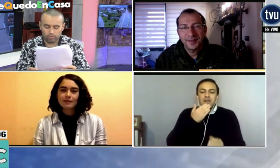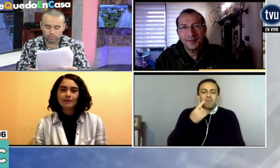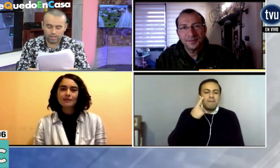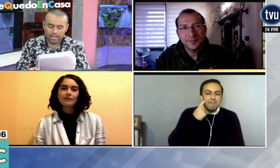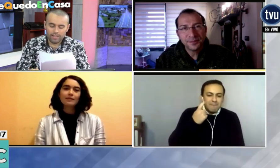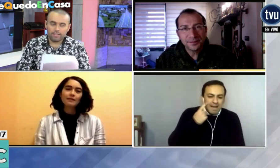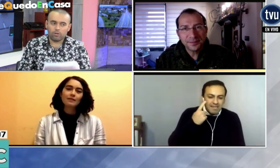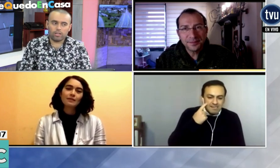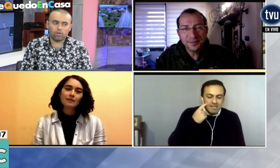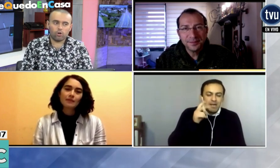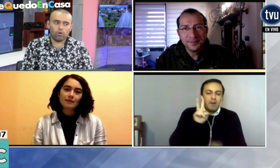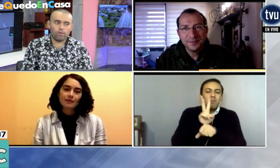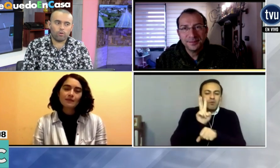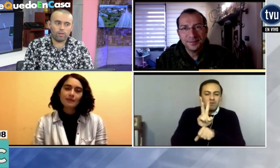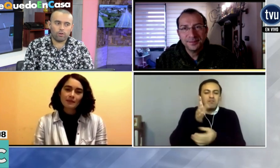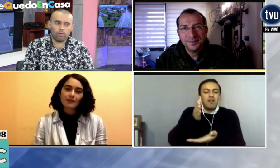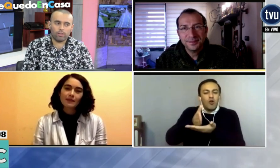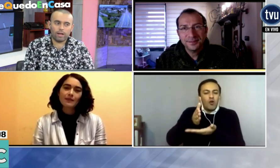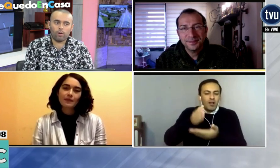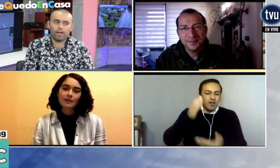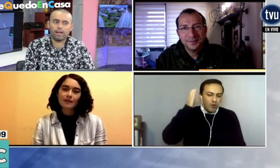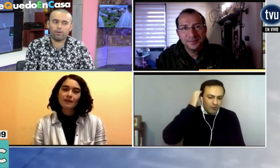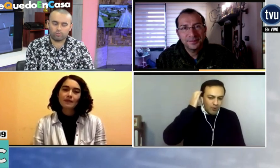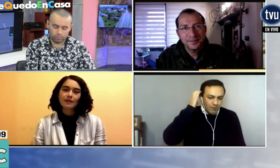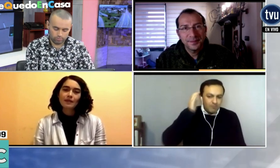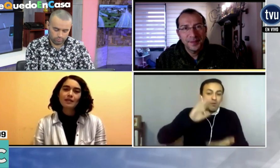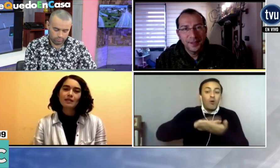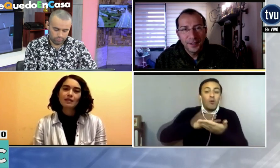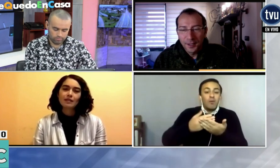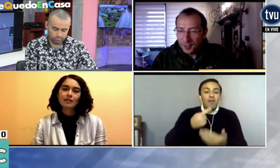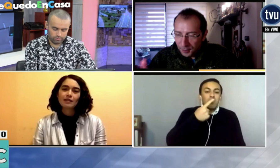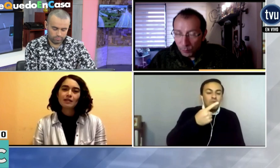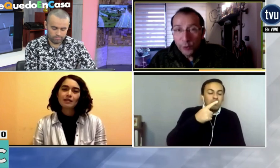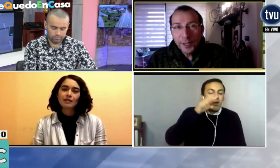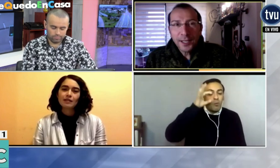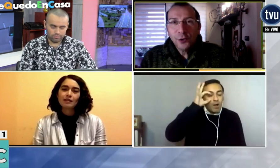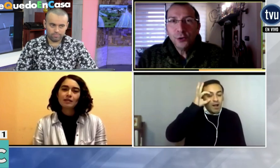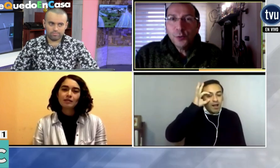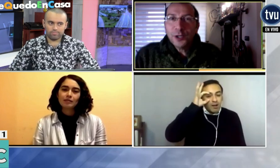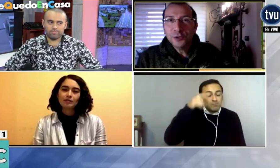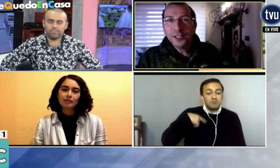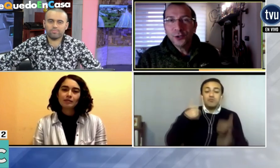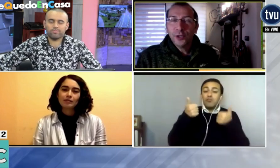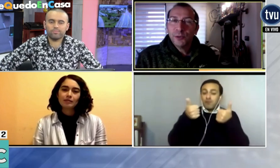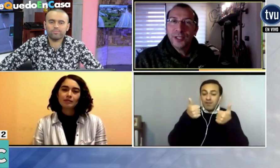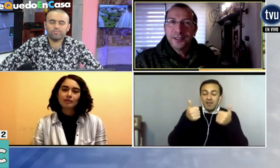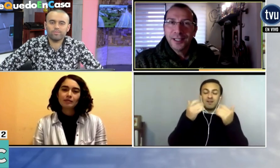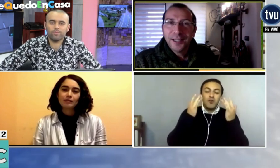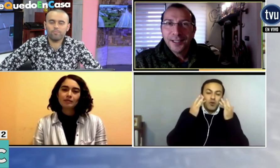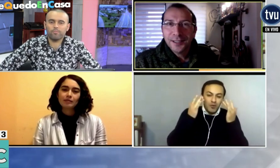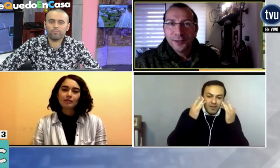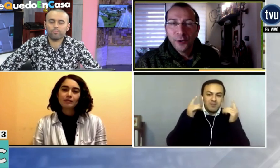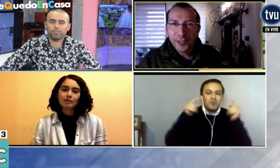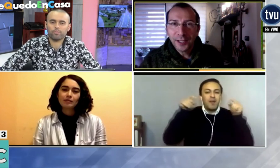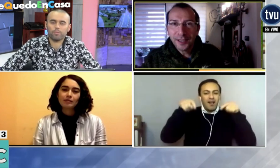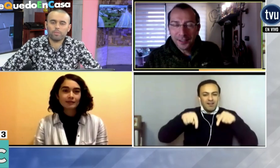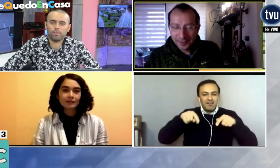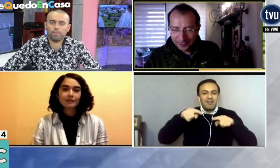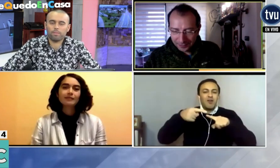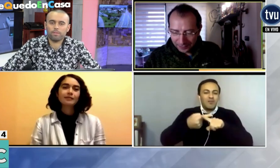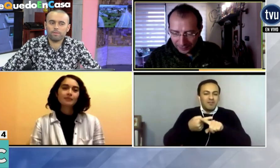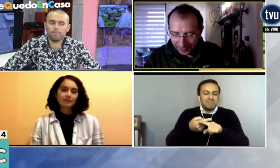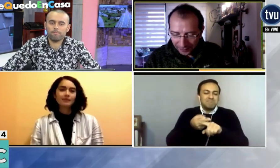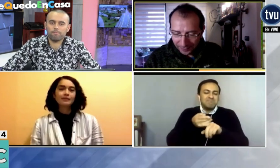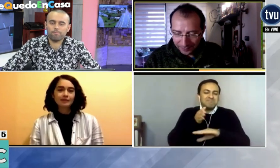Castro, profesora del Colegio Bio Bio. ¿Cómo estás Juan Carlos? Muy bien Carlos, súper contento de poder estar hoy día